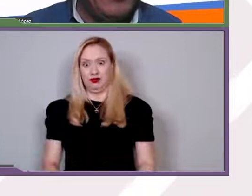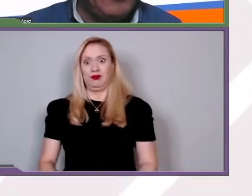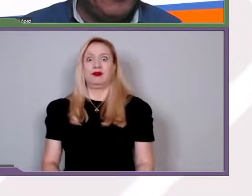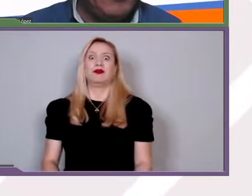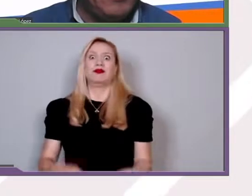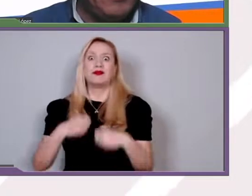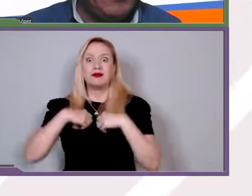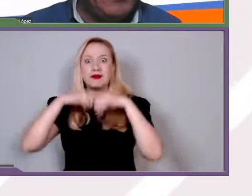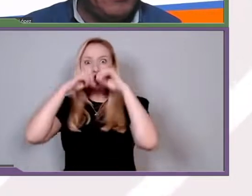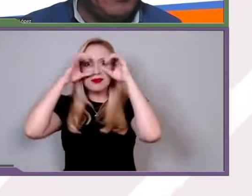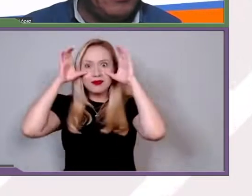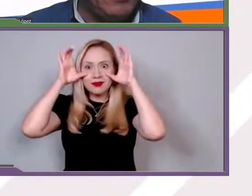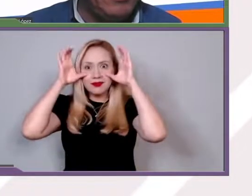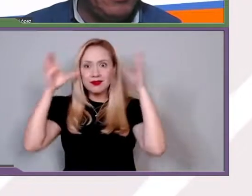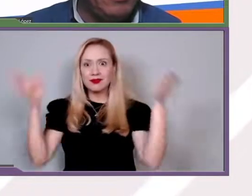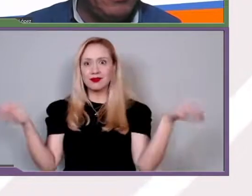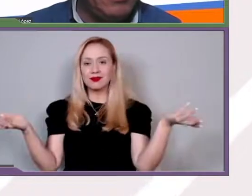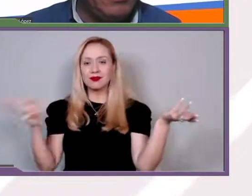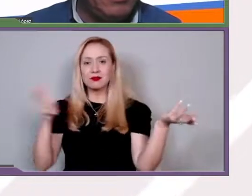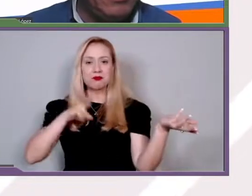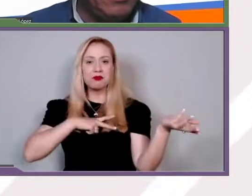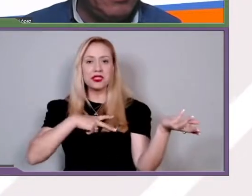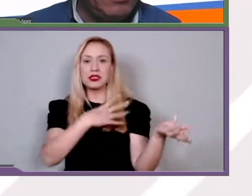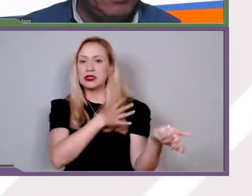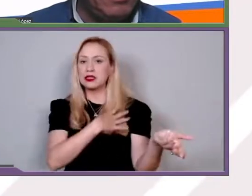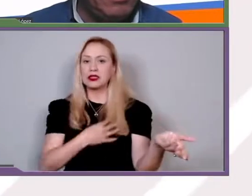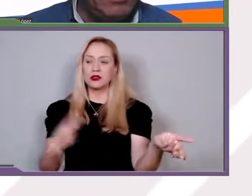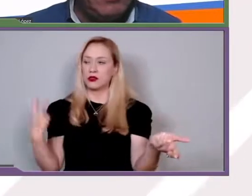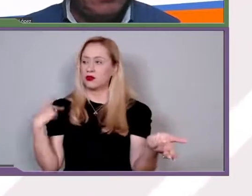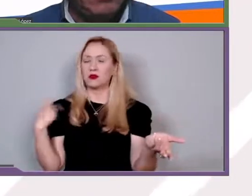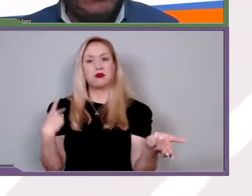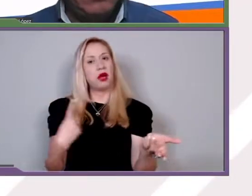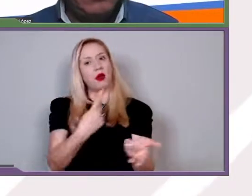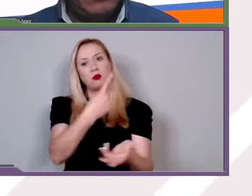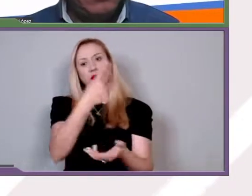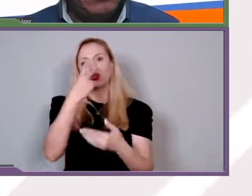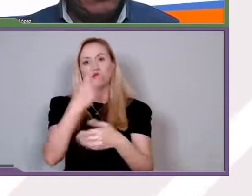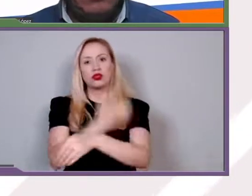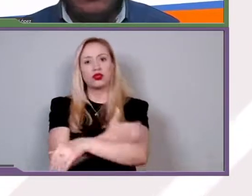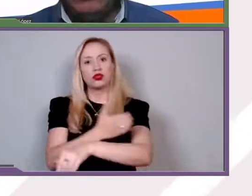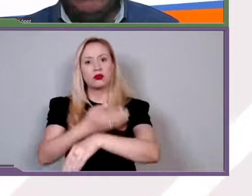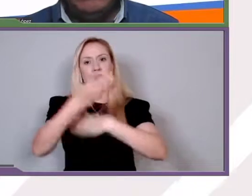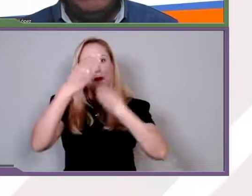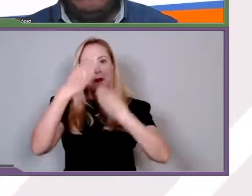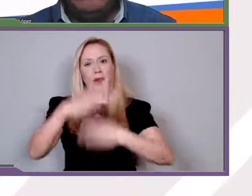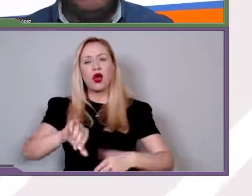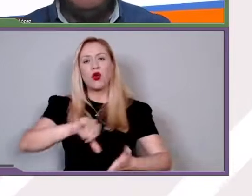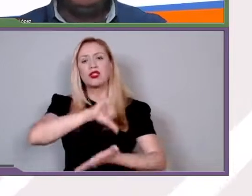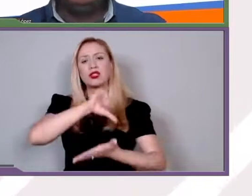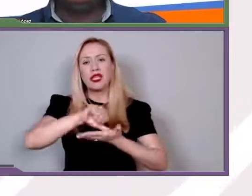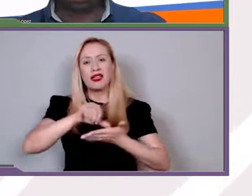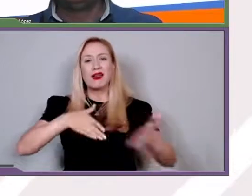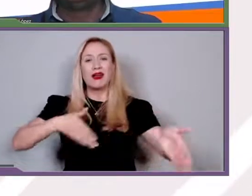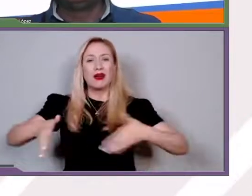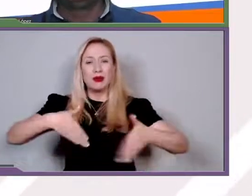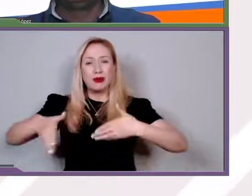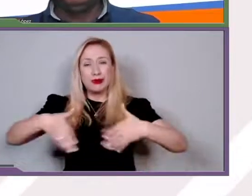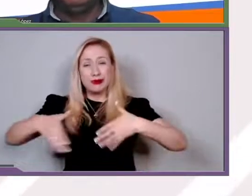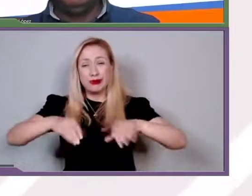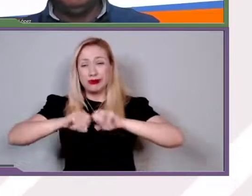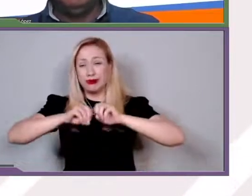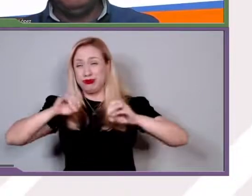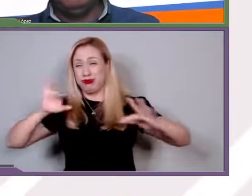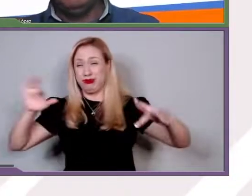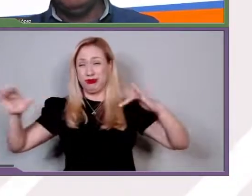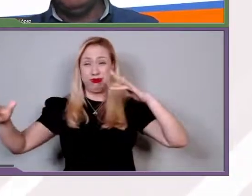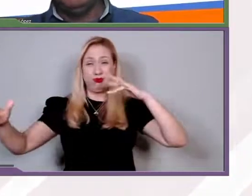obviamente que pues uno de mis hijos me tuvo que acompañar al banco, etcétera, ir hasta el centro en plena pandemia,